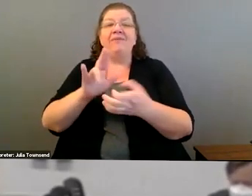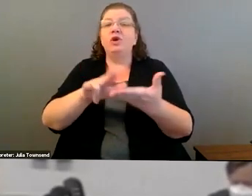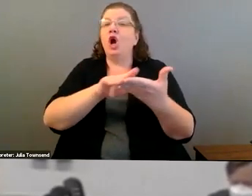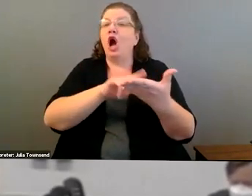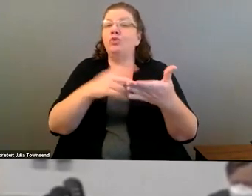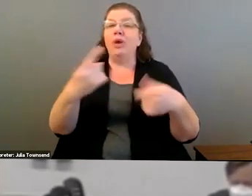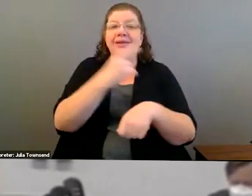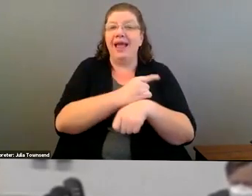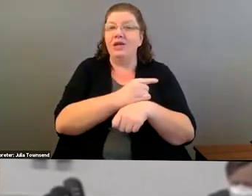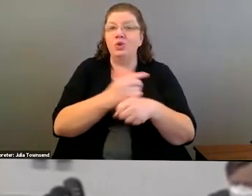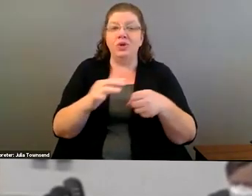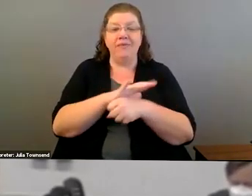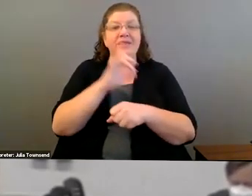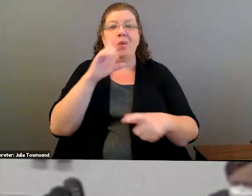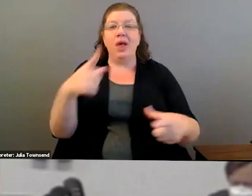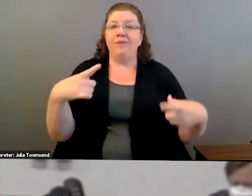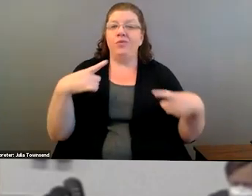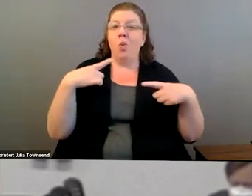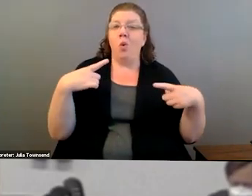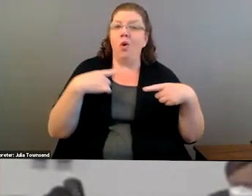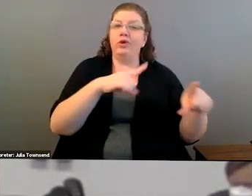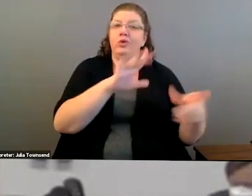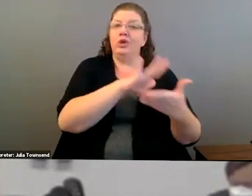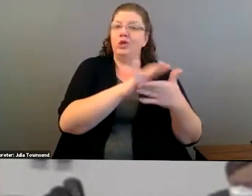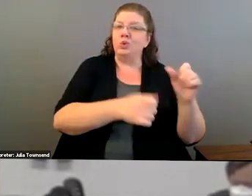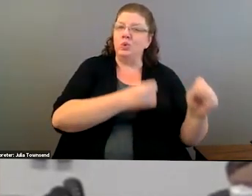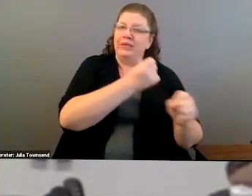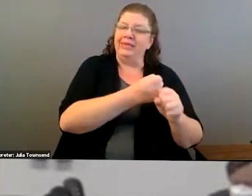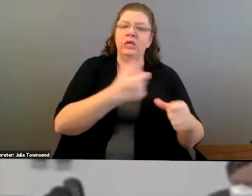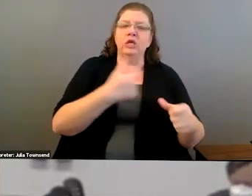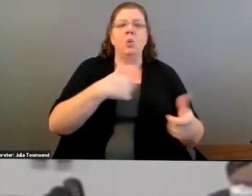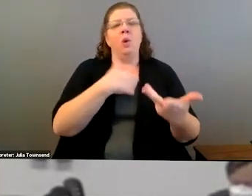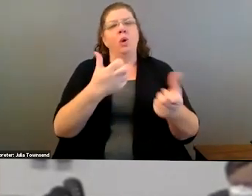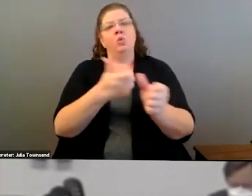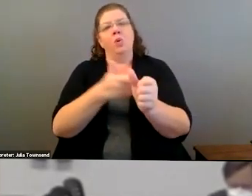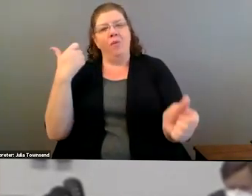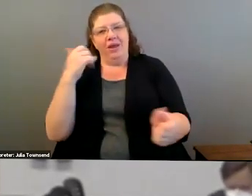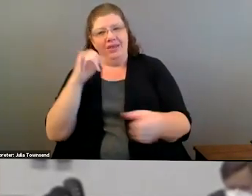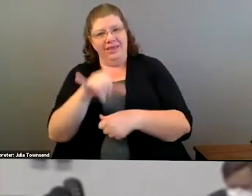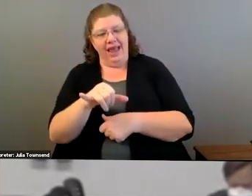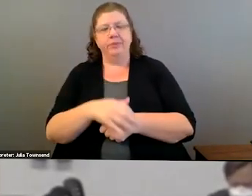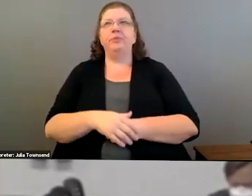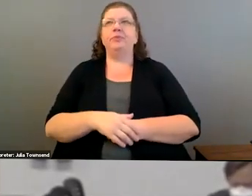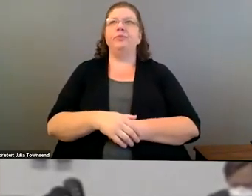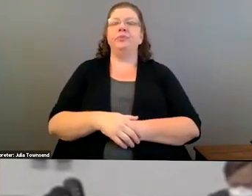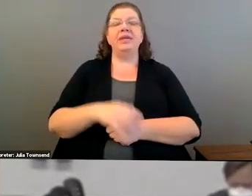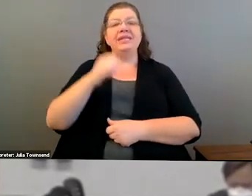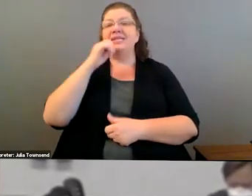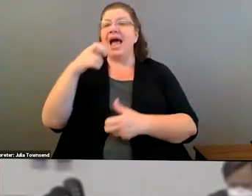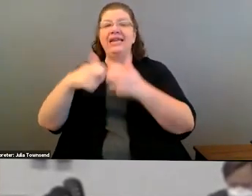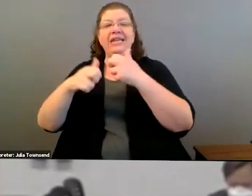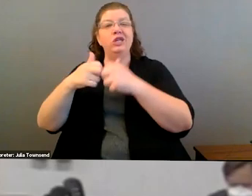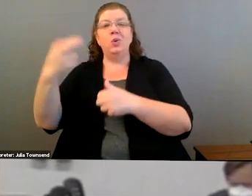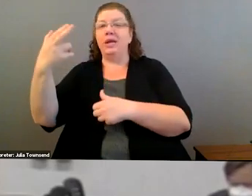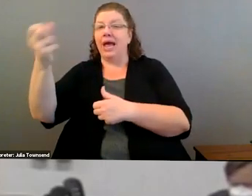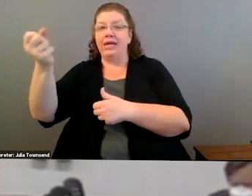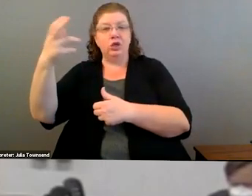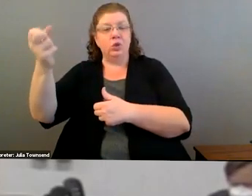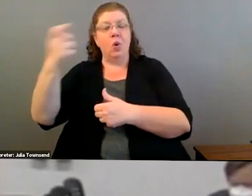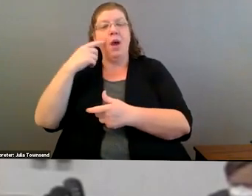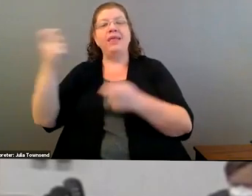contrato suficiente van a tener que tomarse días libres durante el ciclo escolar que es lo que queremos evitar esto no es un problema es cual